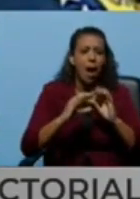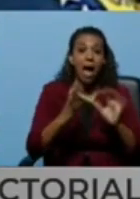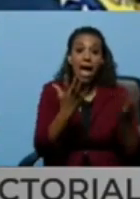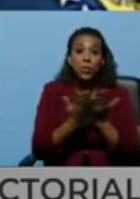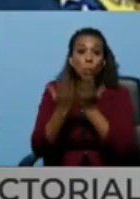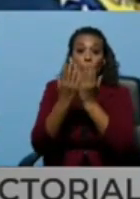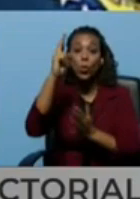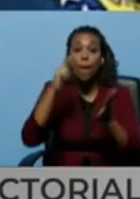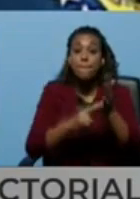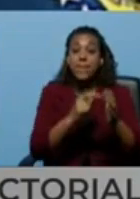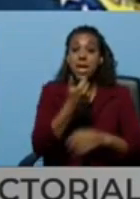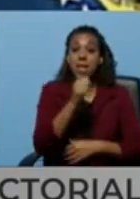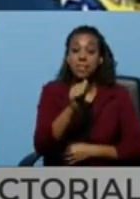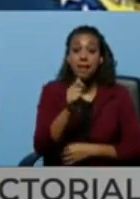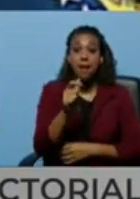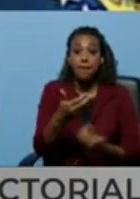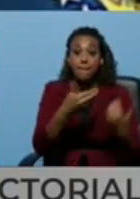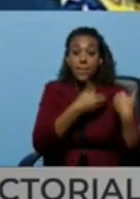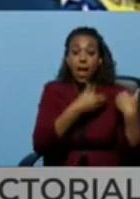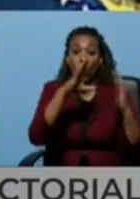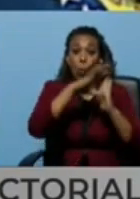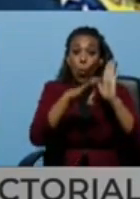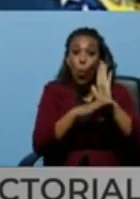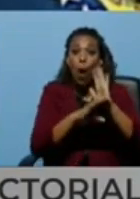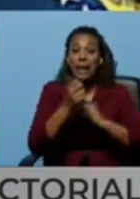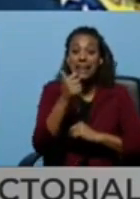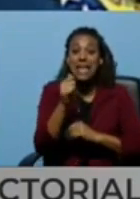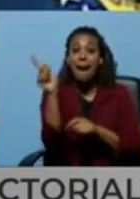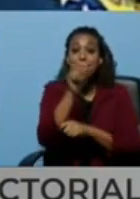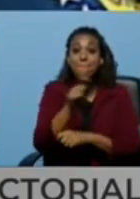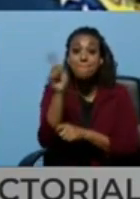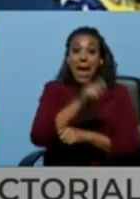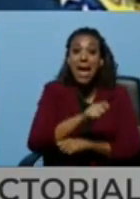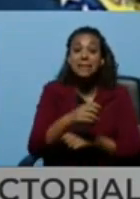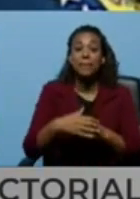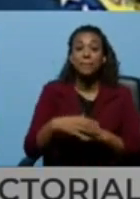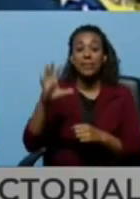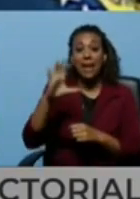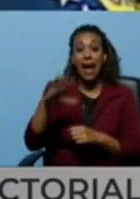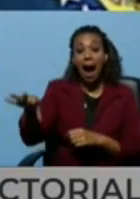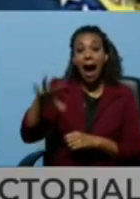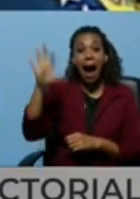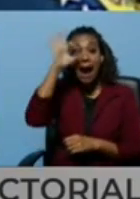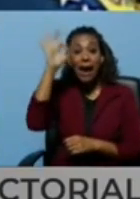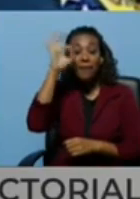Estuvo en el año 2010 durante 10 meses en la guerra de Afganistán.